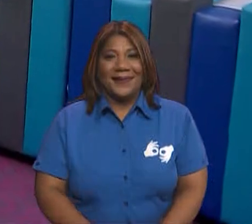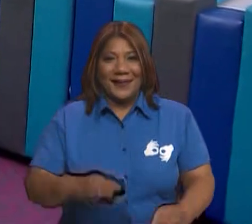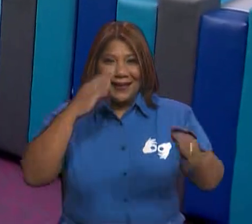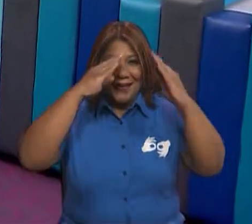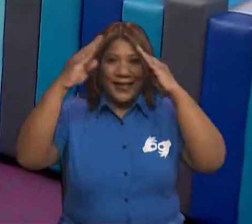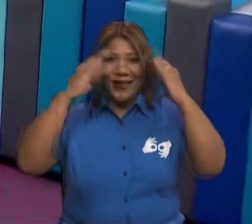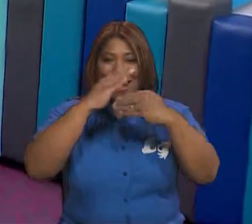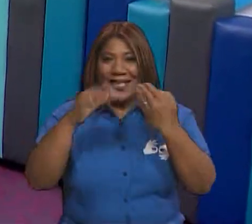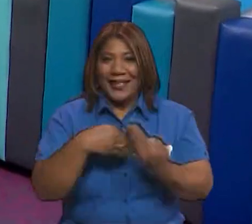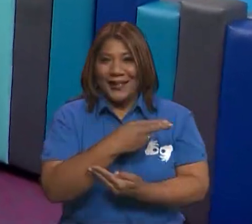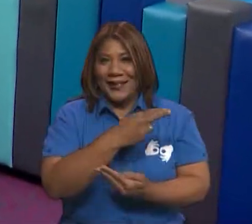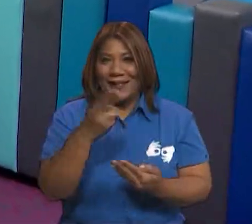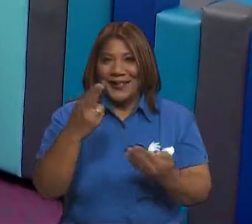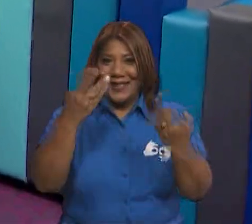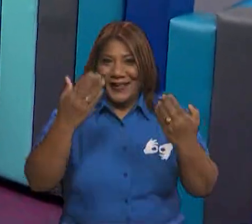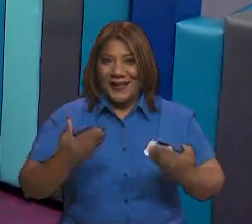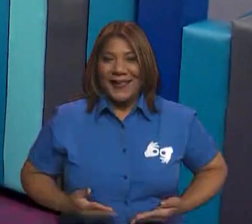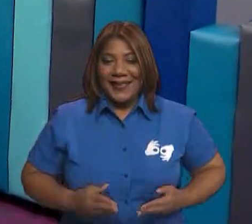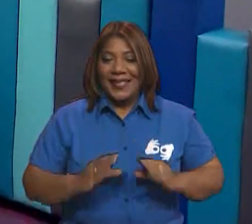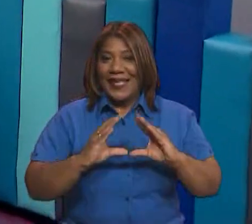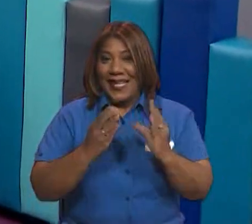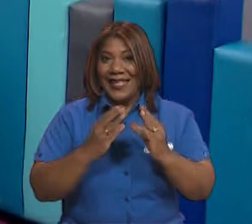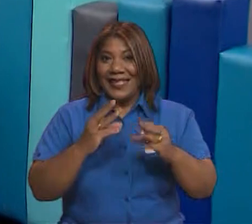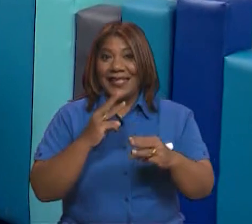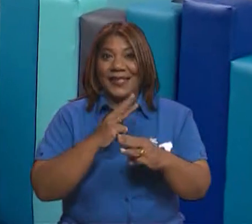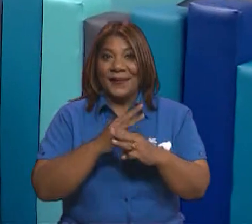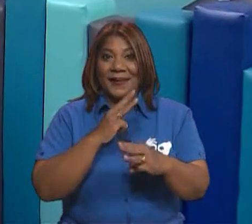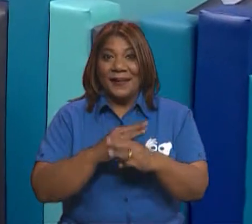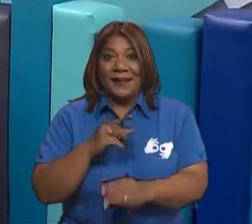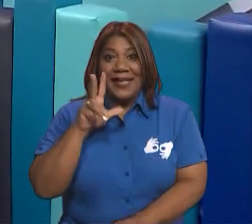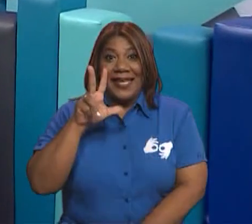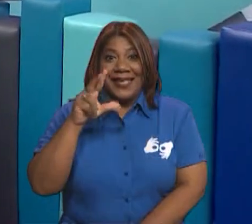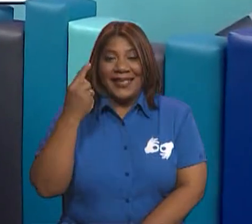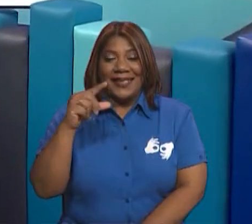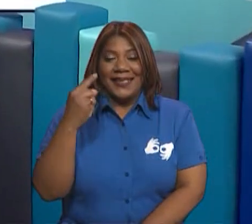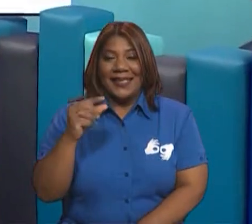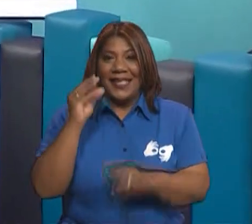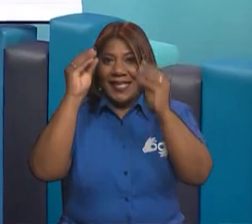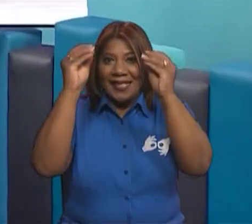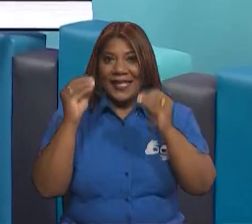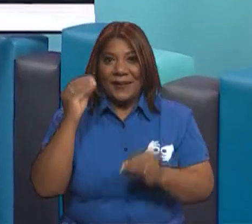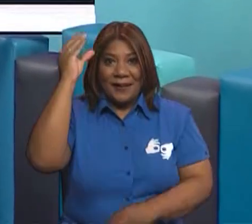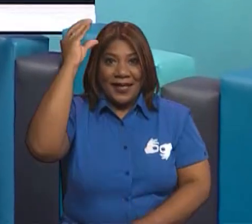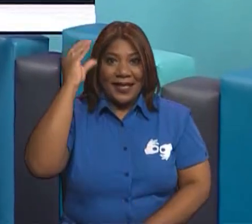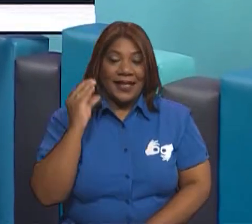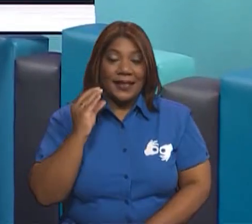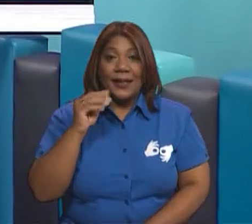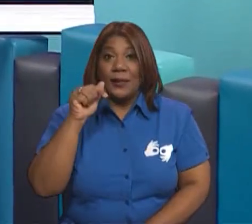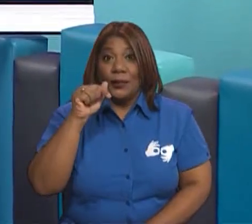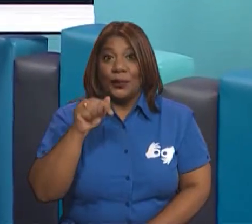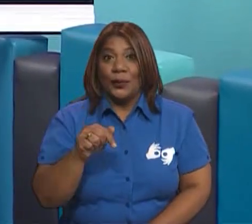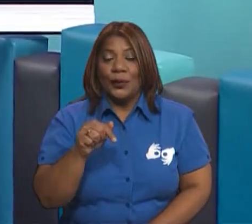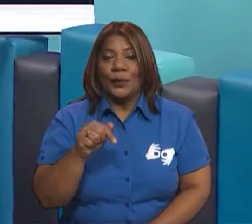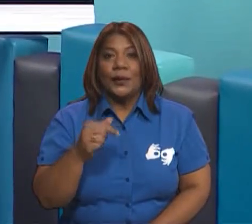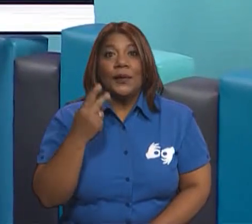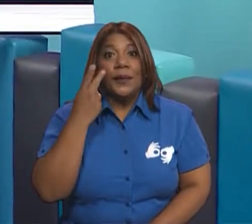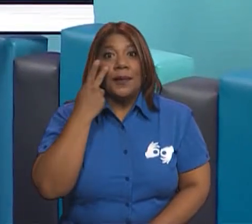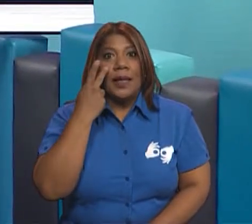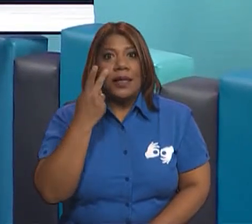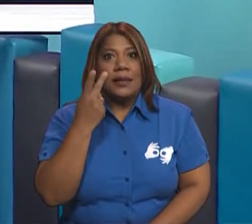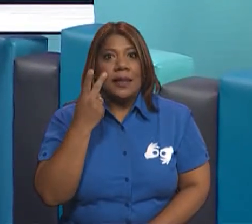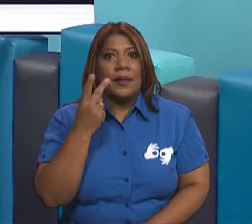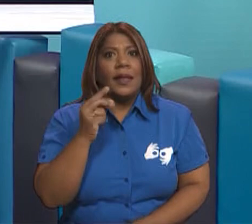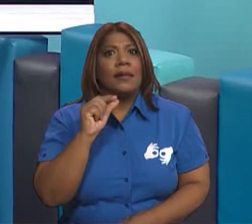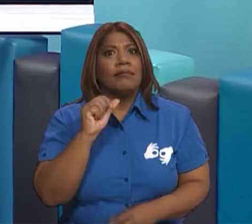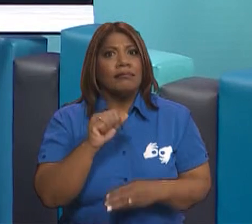Hola chicos, bienvenidos a la clase de matemática para tercer grado. Soy la maestra Carmen Núñez y en la clase de hoy vamos a estar repasando